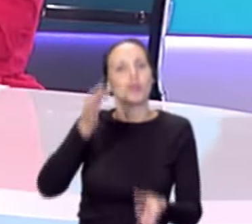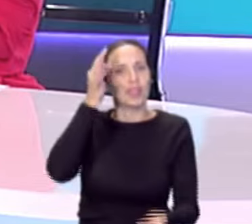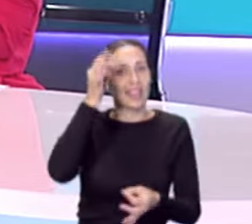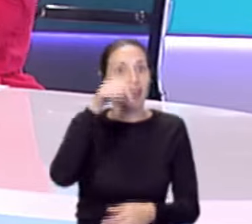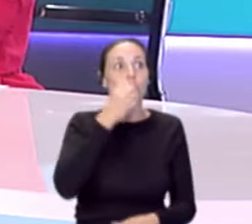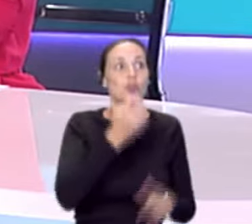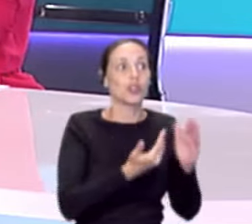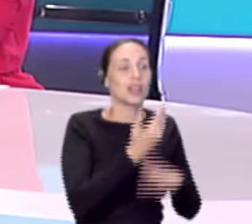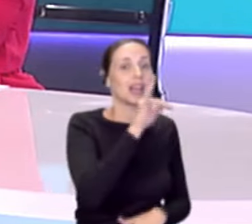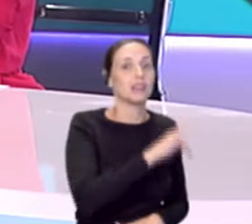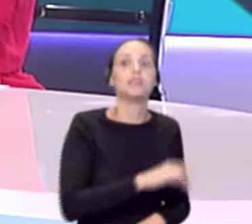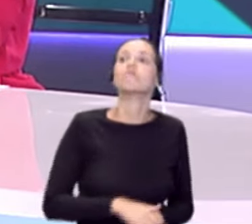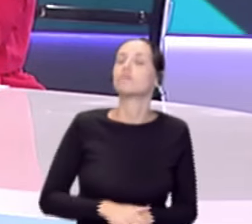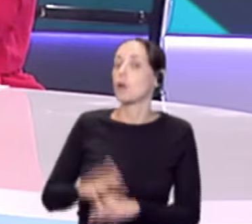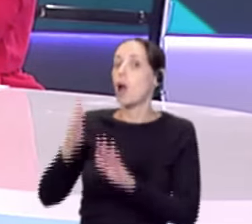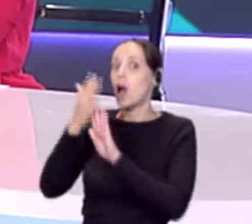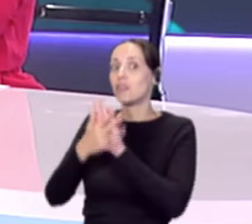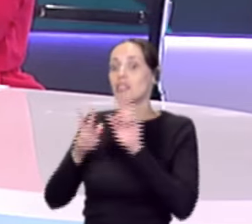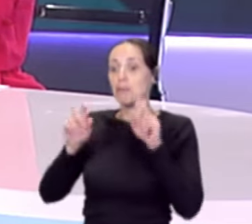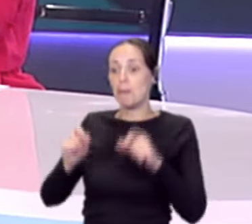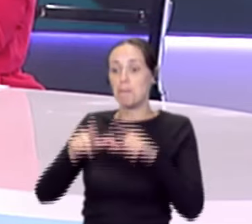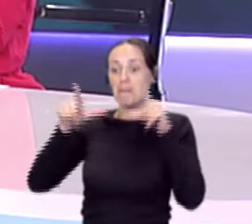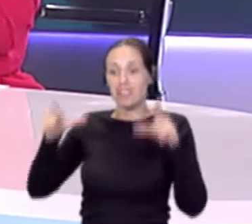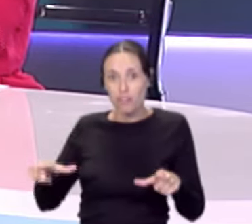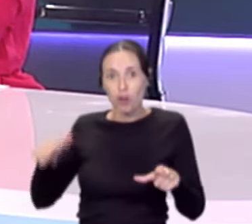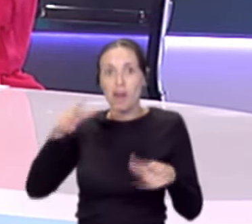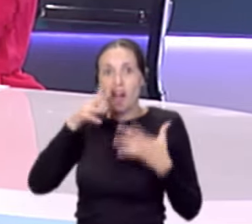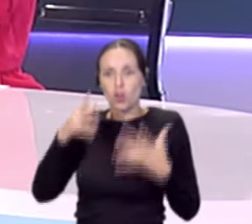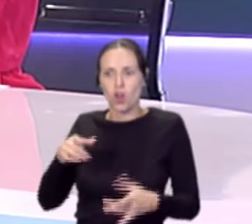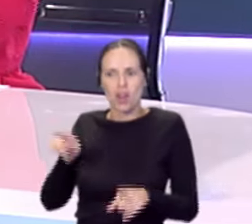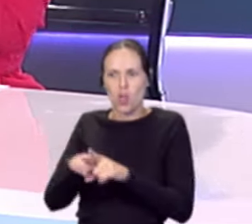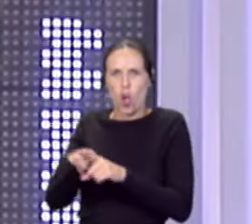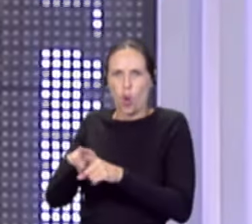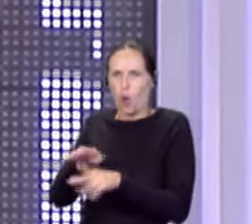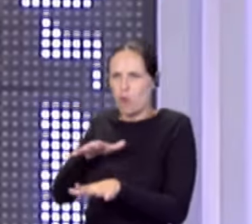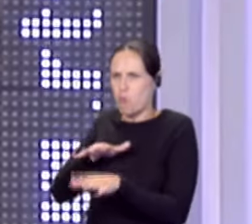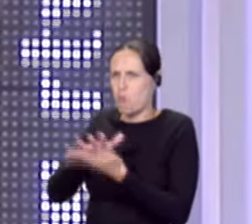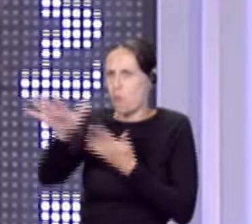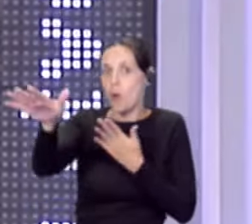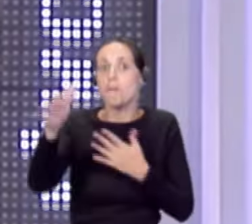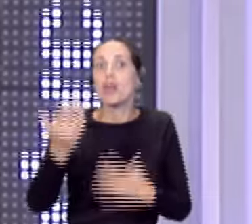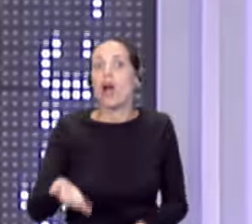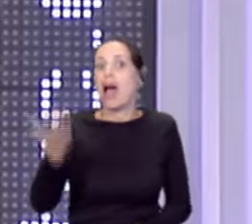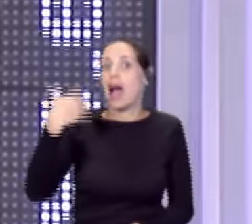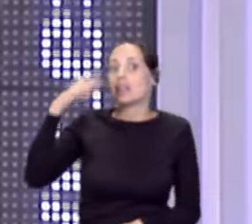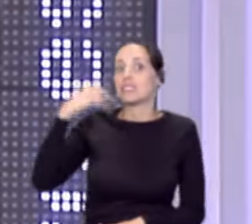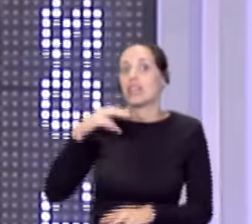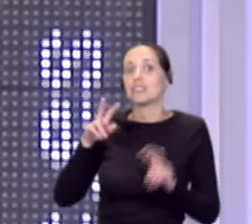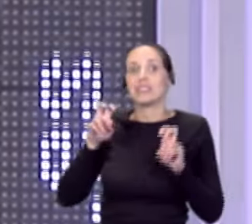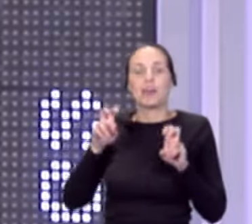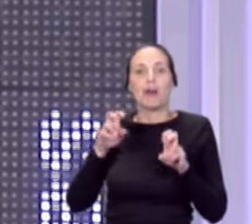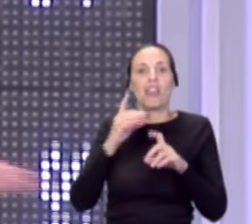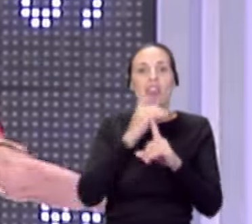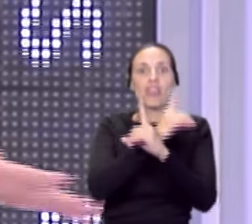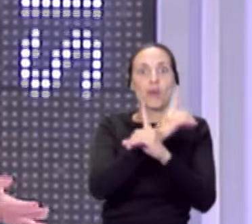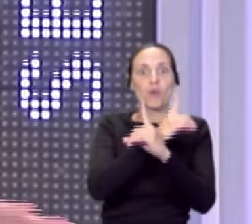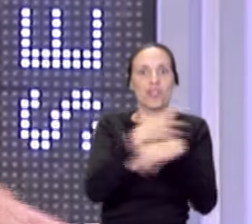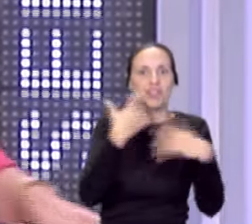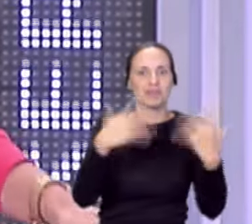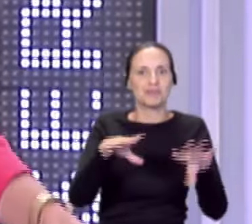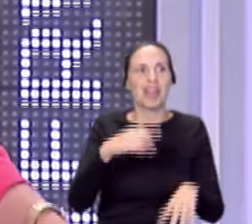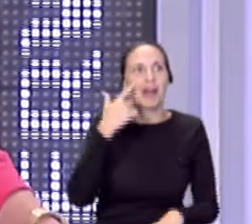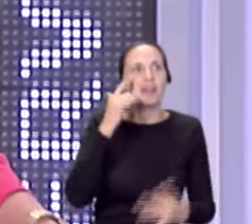hablar de formatos y cómo las plataformas hoy en día están arrasando, pero hace años lo que arrasaba era el DVD. Mi madre, vamos a conectar